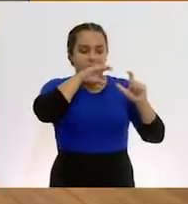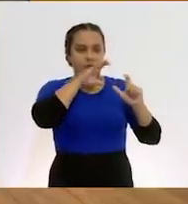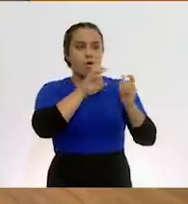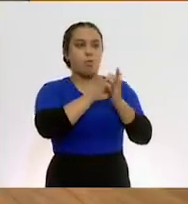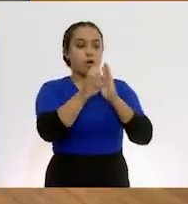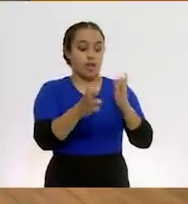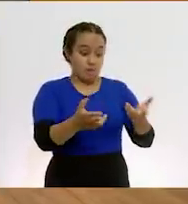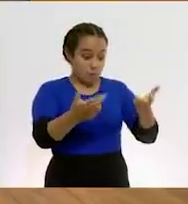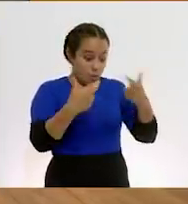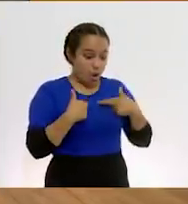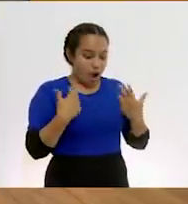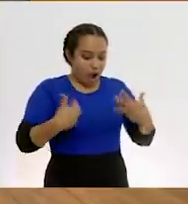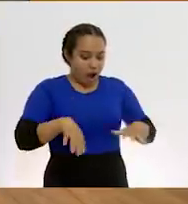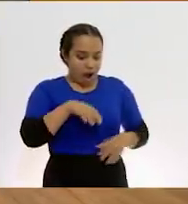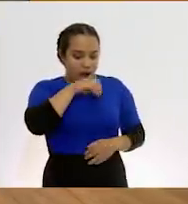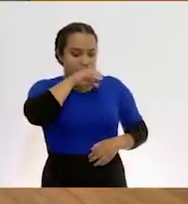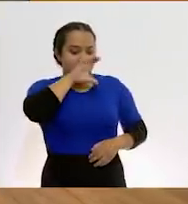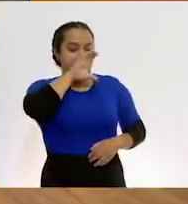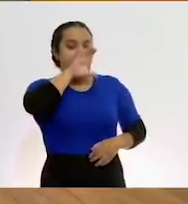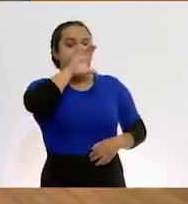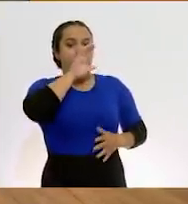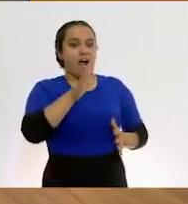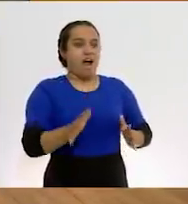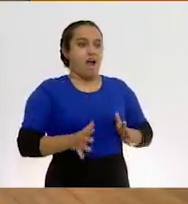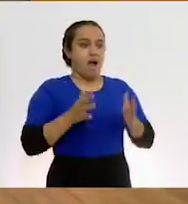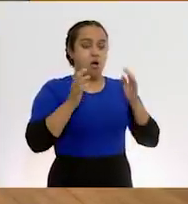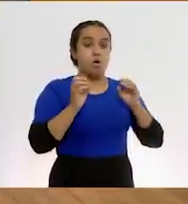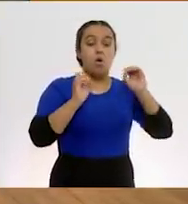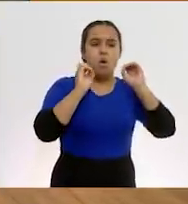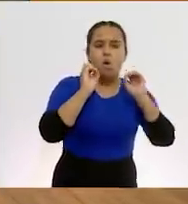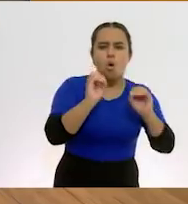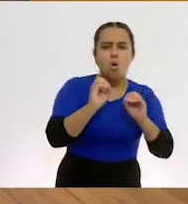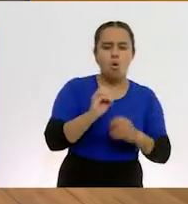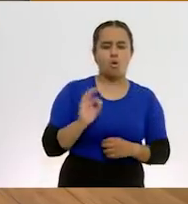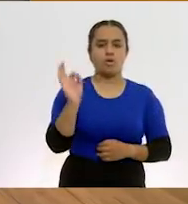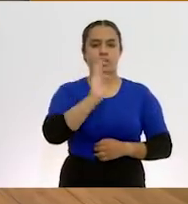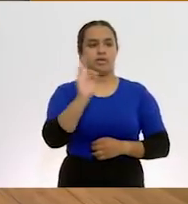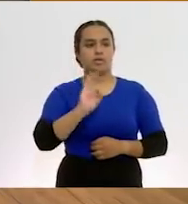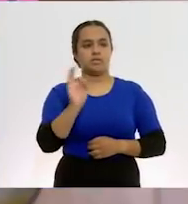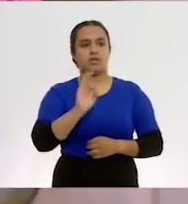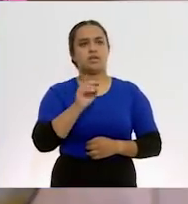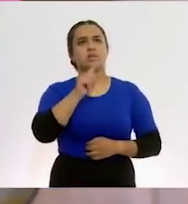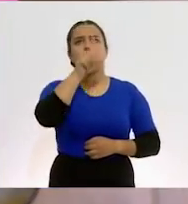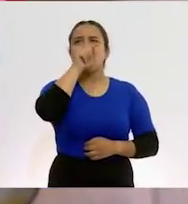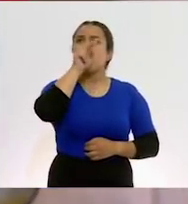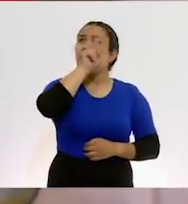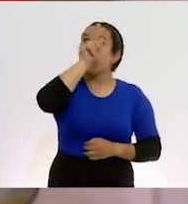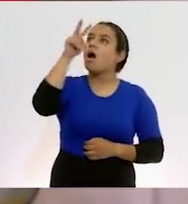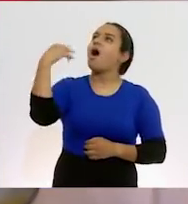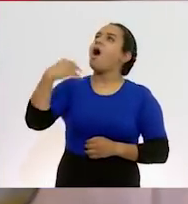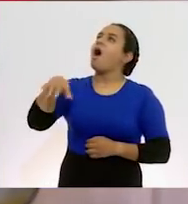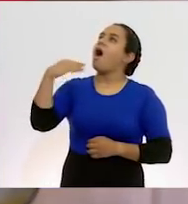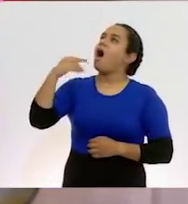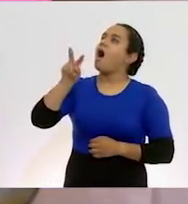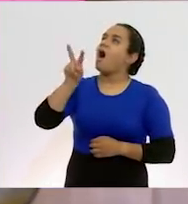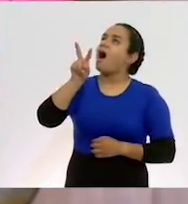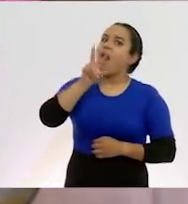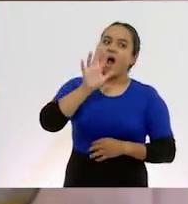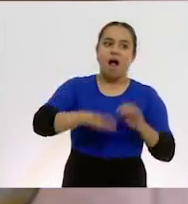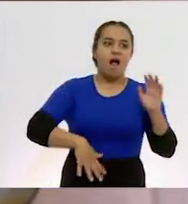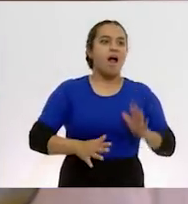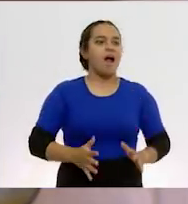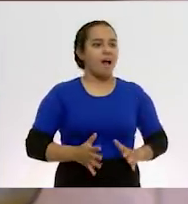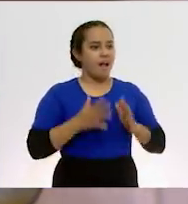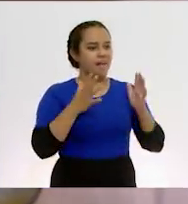regalo. Ajá. O cuando te sorprendes por ver a un pájaro volando. Muy